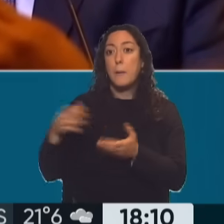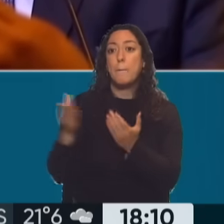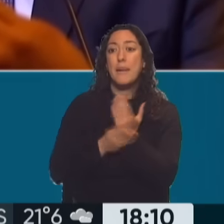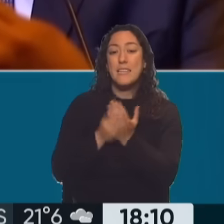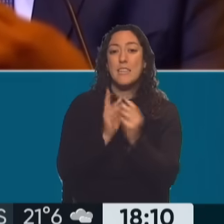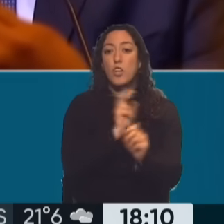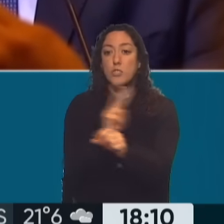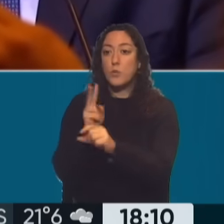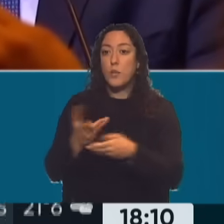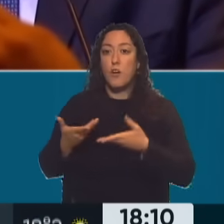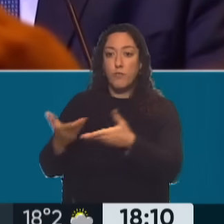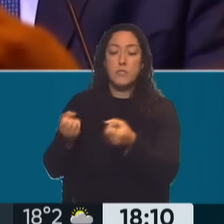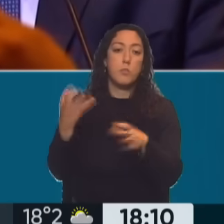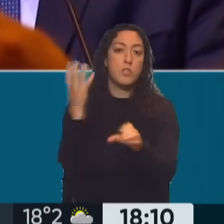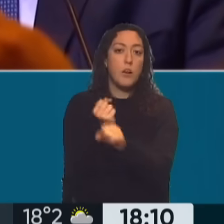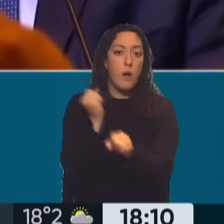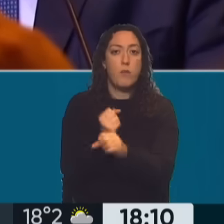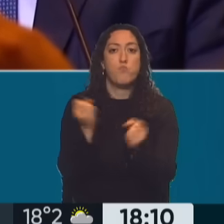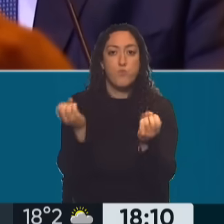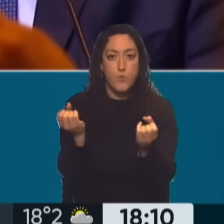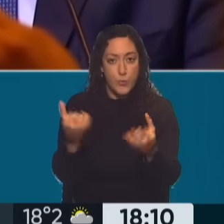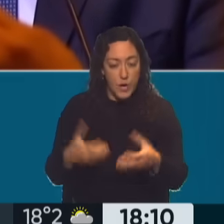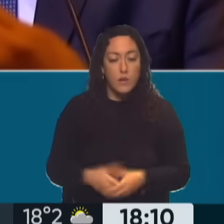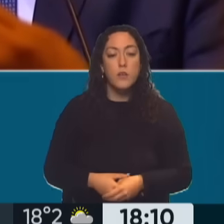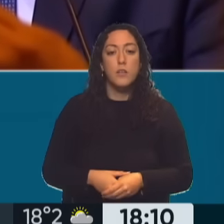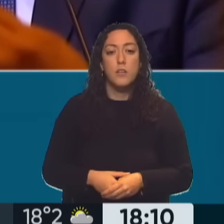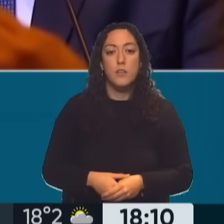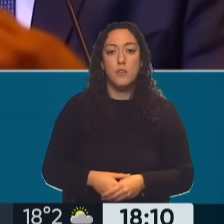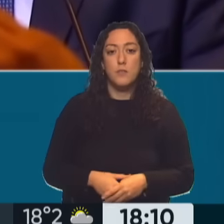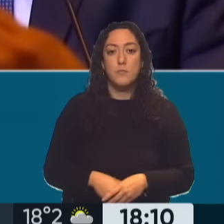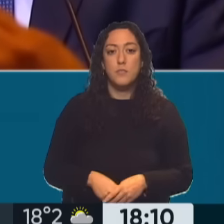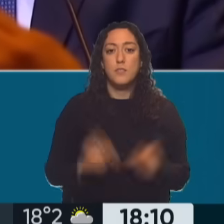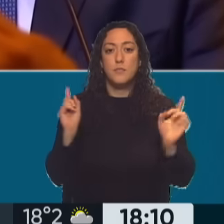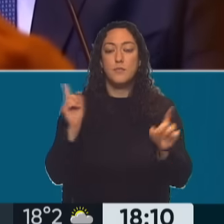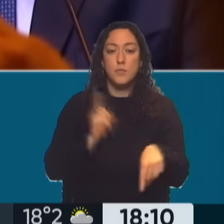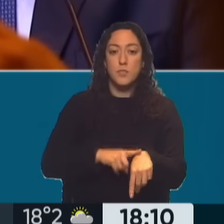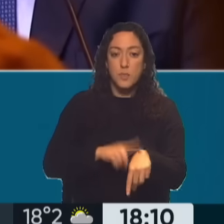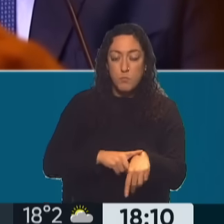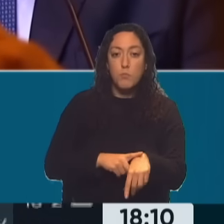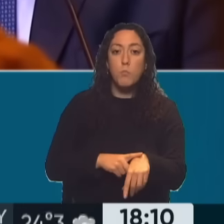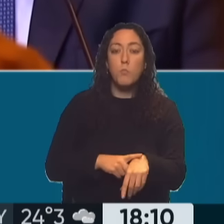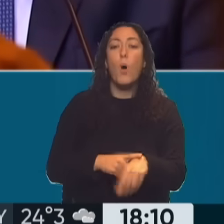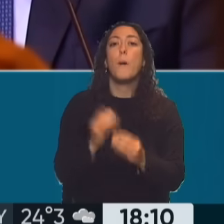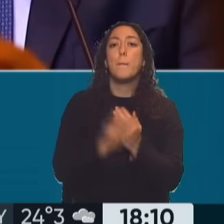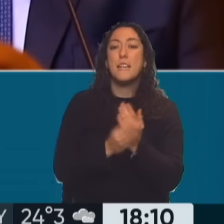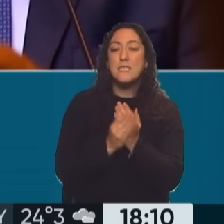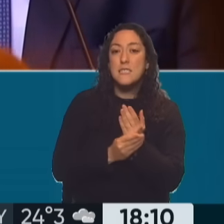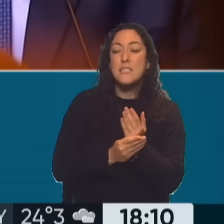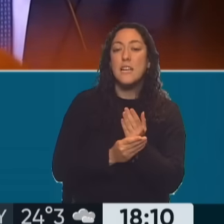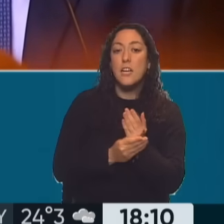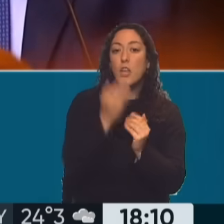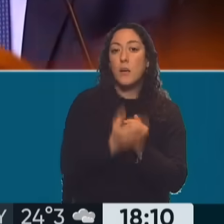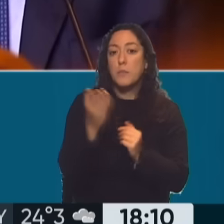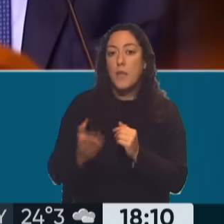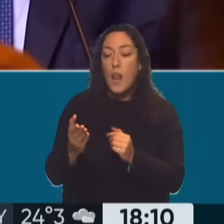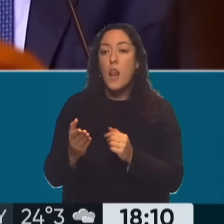de Seguridad por su buena gestión en el gobierno de Cambiemos, y a su vez el Ministerio de Capital Humano estaría a cargo de Miriam